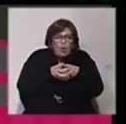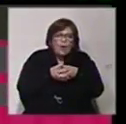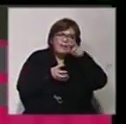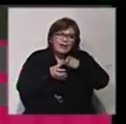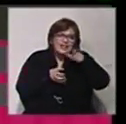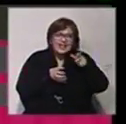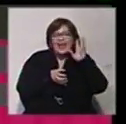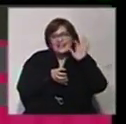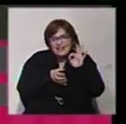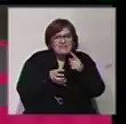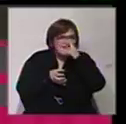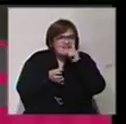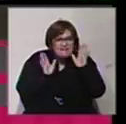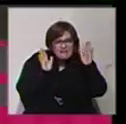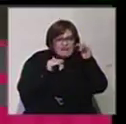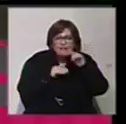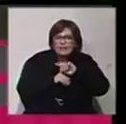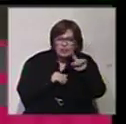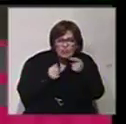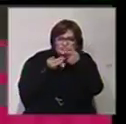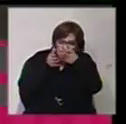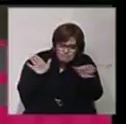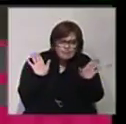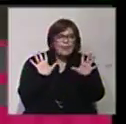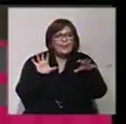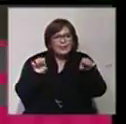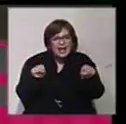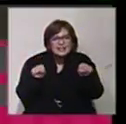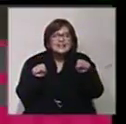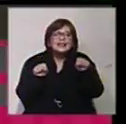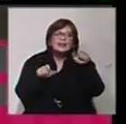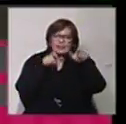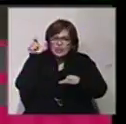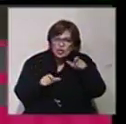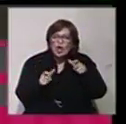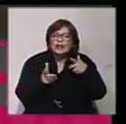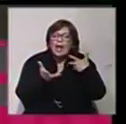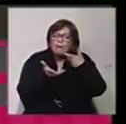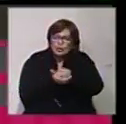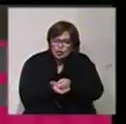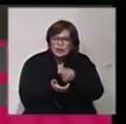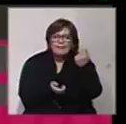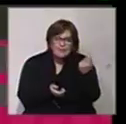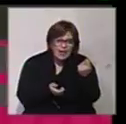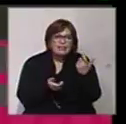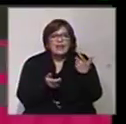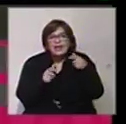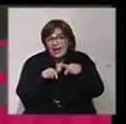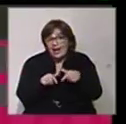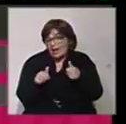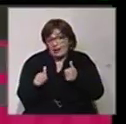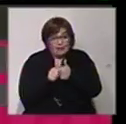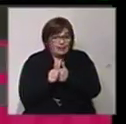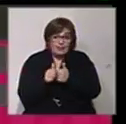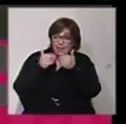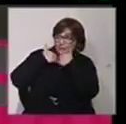que ya sabés que le interesa, y ampliarlo, abrirlo un poquito, ¿no? Como para que puedan llegar sponsors, para que pueda crecer un poco. No sé, para estar acá ahora con ustedes y que nos claro.